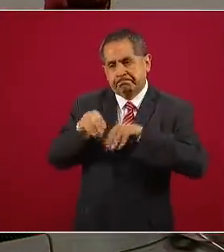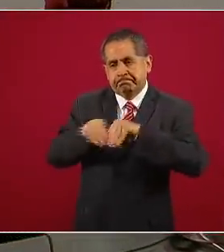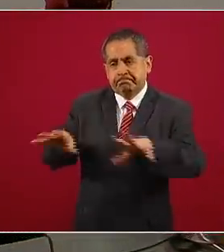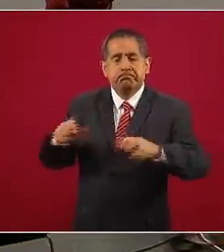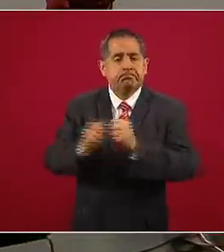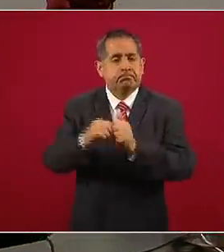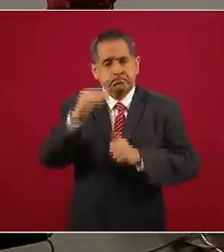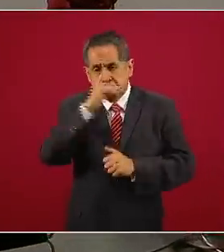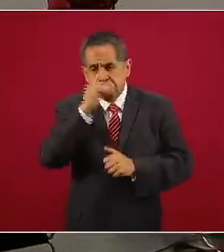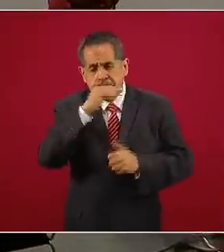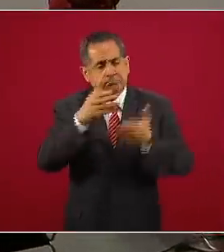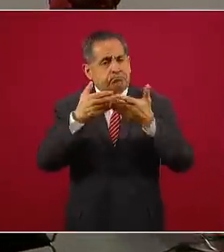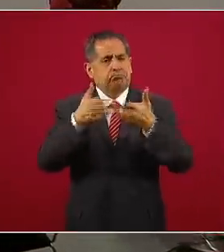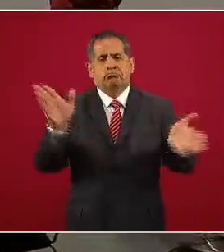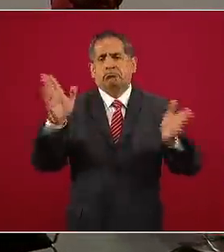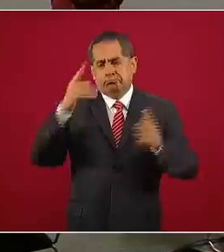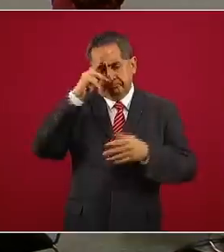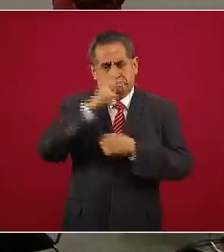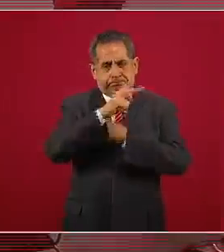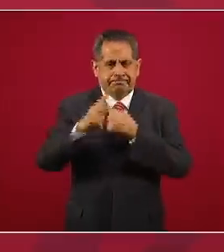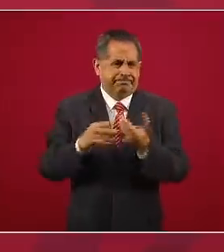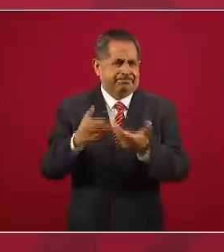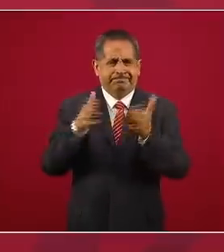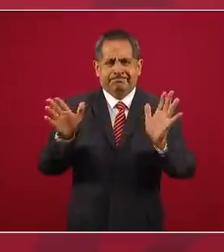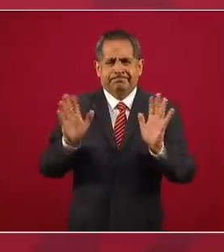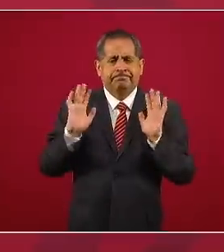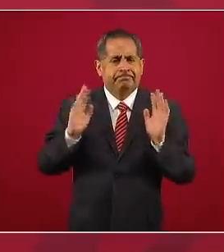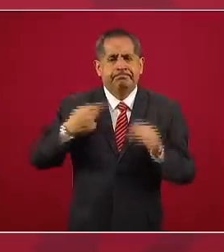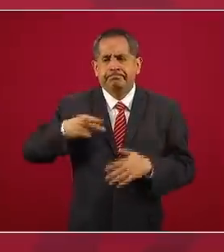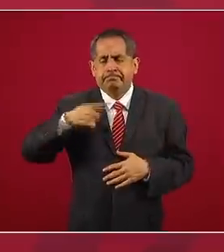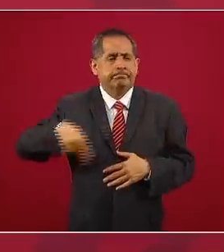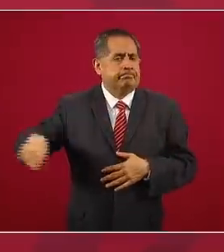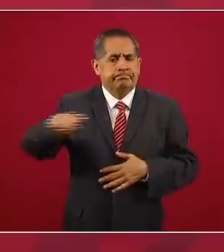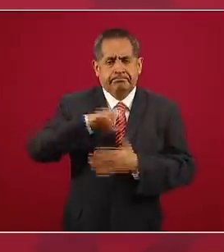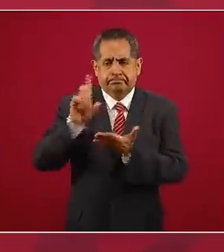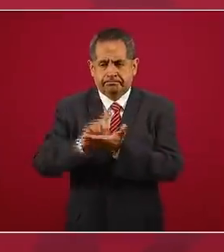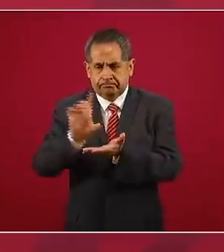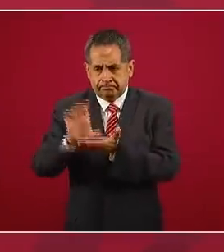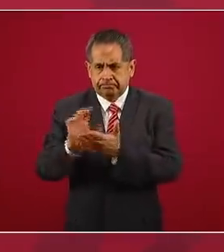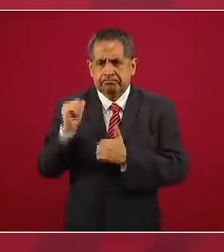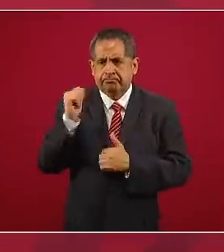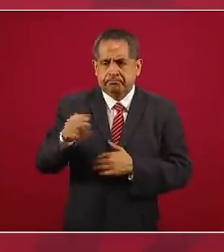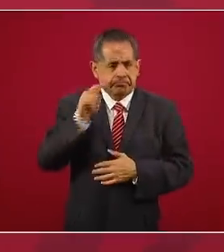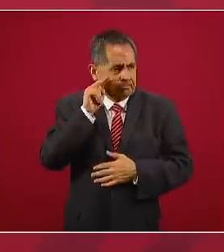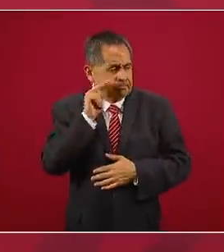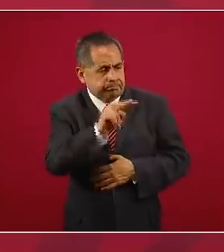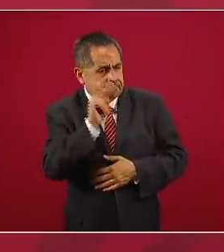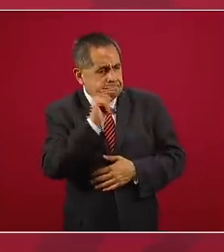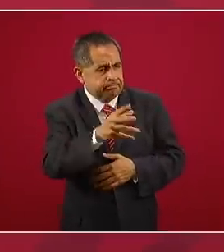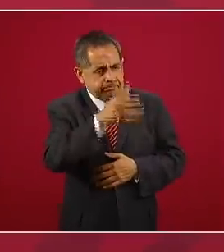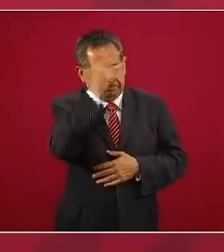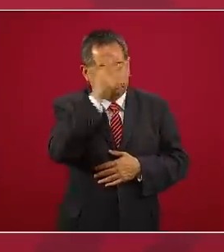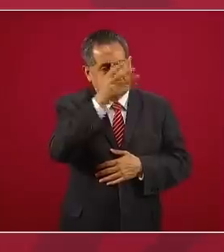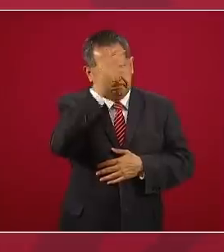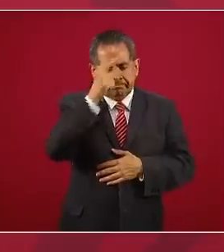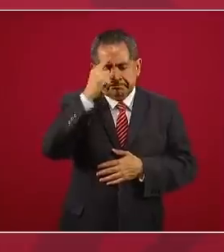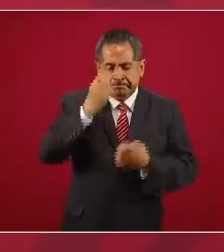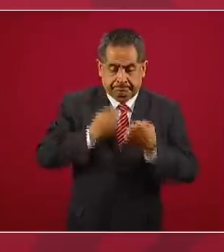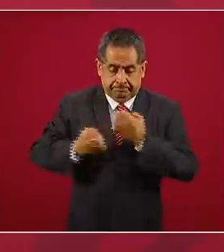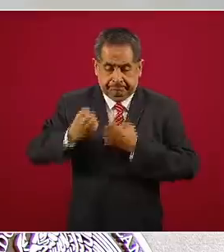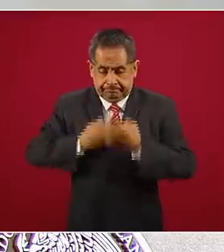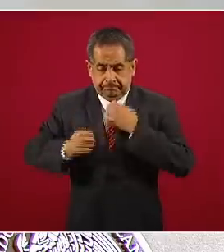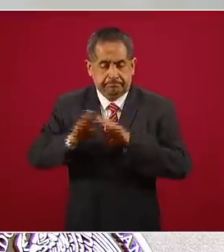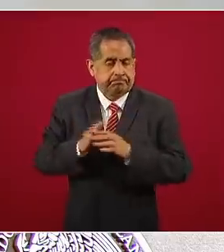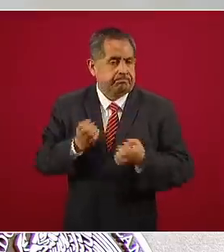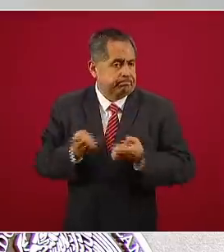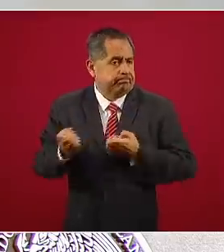y abierto a todo el país para que cualquier persona con discapacidad pudiera tener acceso a estos materiales la